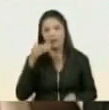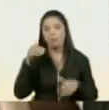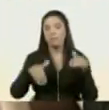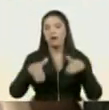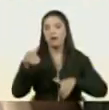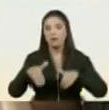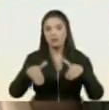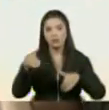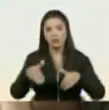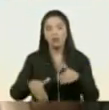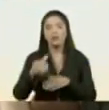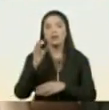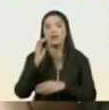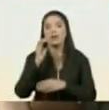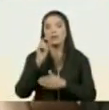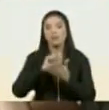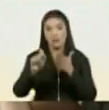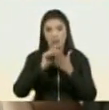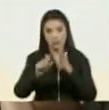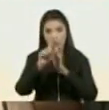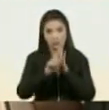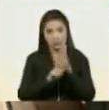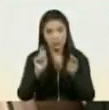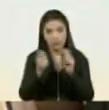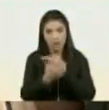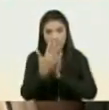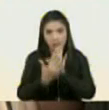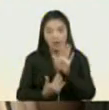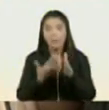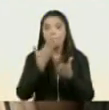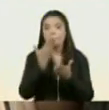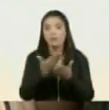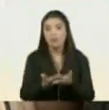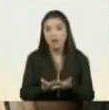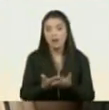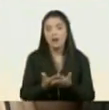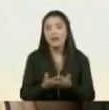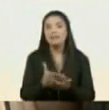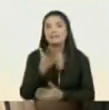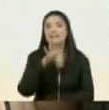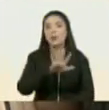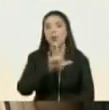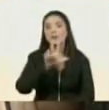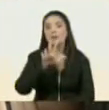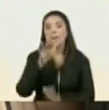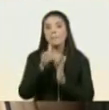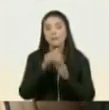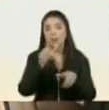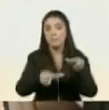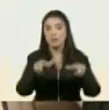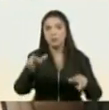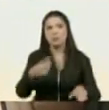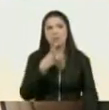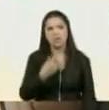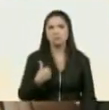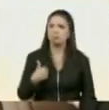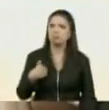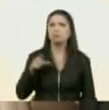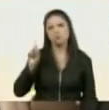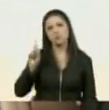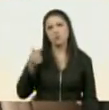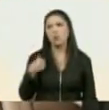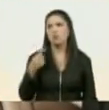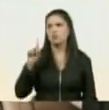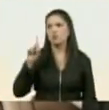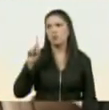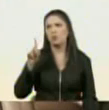de la Asamblea Nacional Constituyente se inscribieron más de 53 mil personas que dijeron, bueno, yo quiero ser candidata,